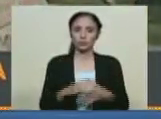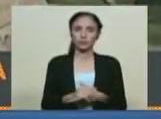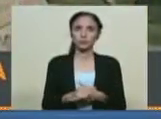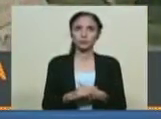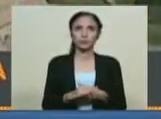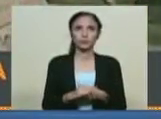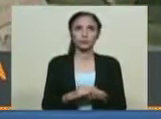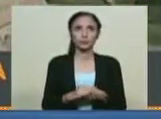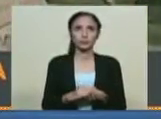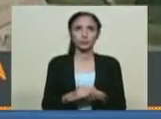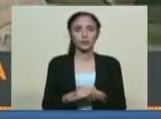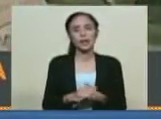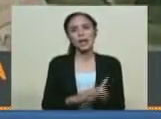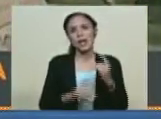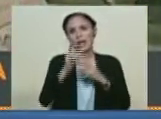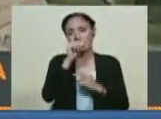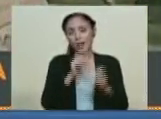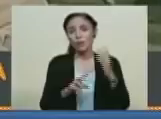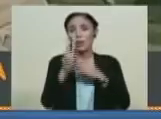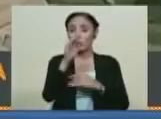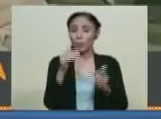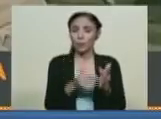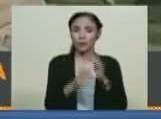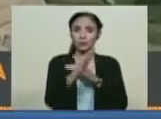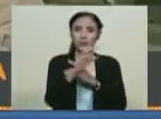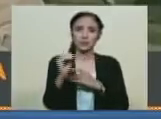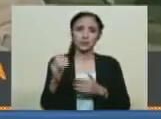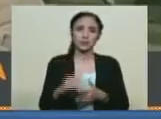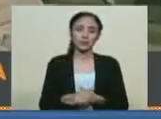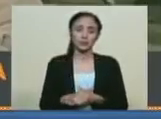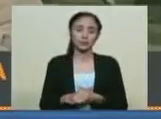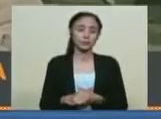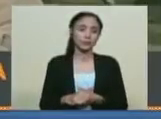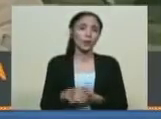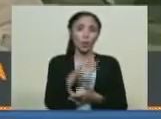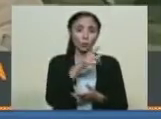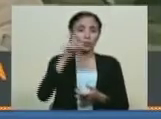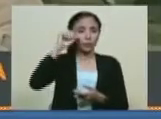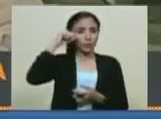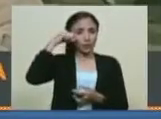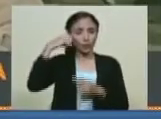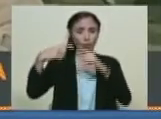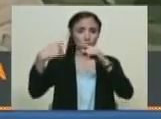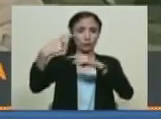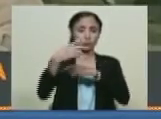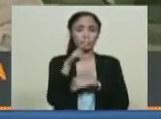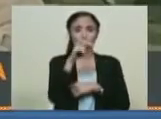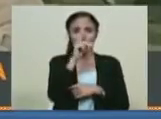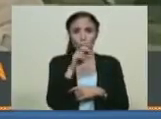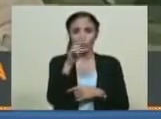En el año 2050 ustedes se van a acordar de mí, margariteños, margariteñas.